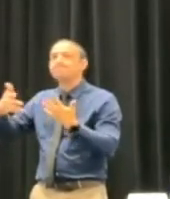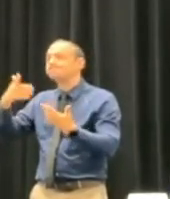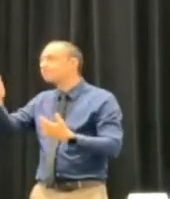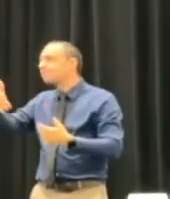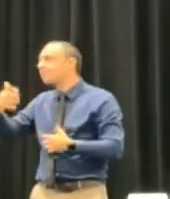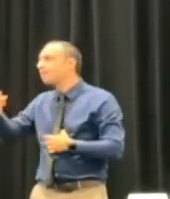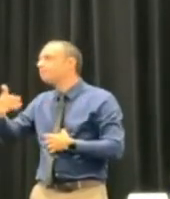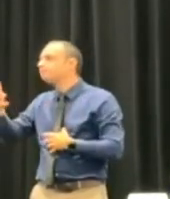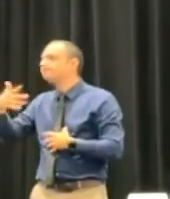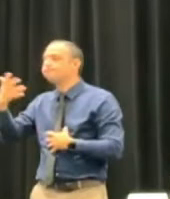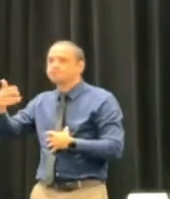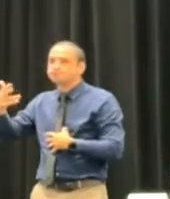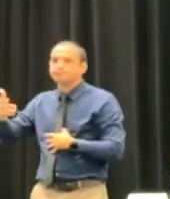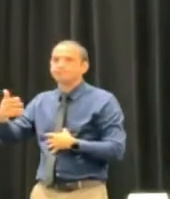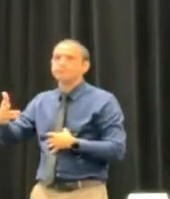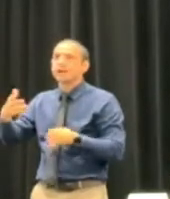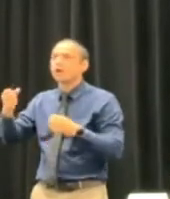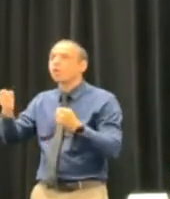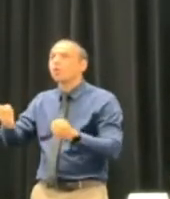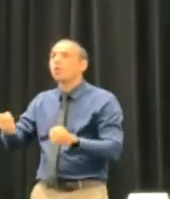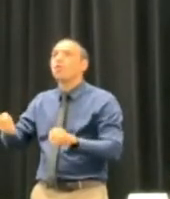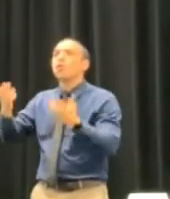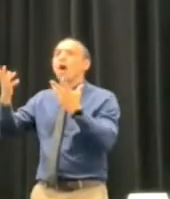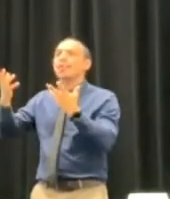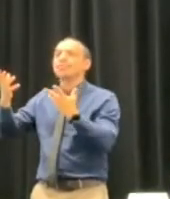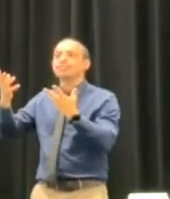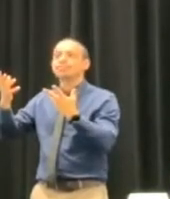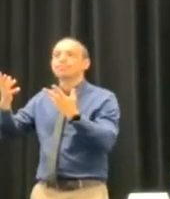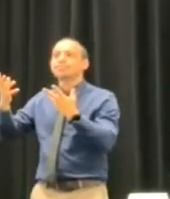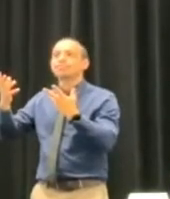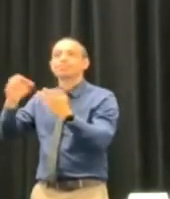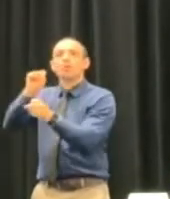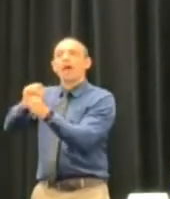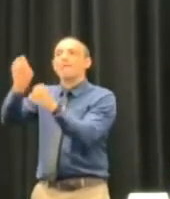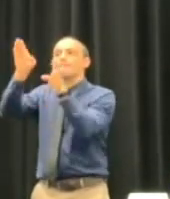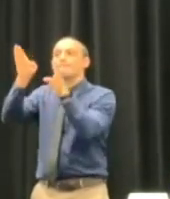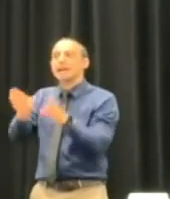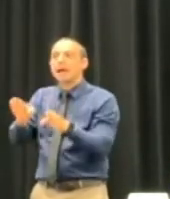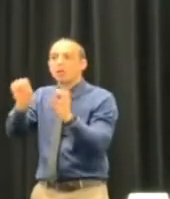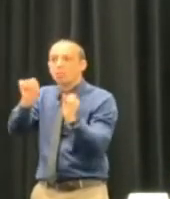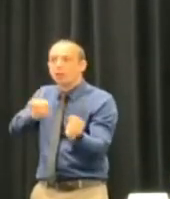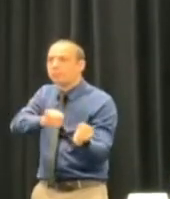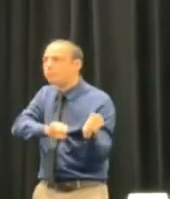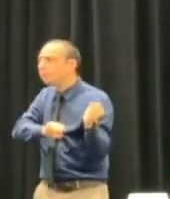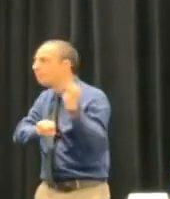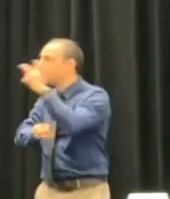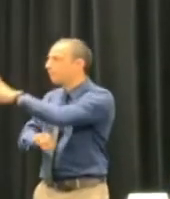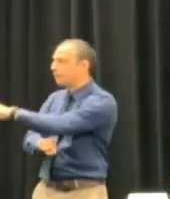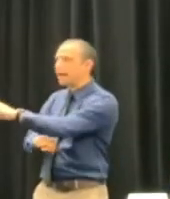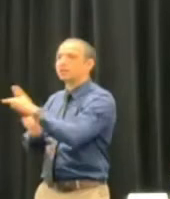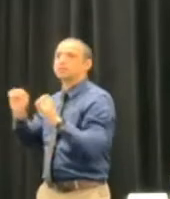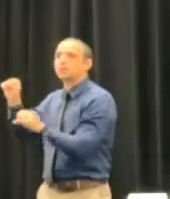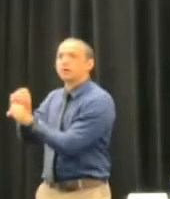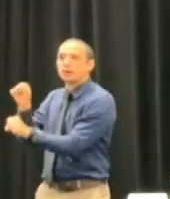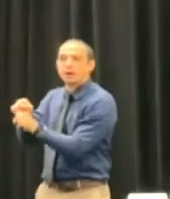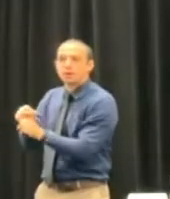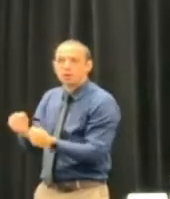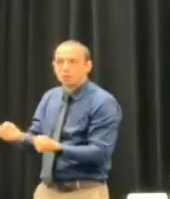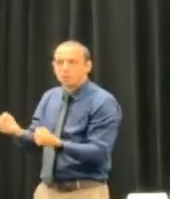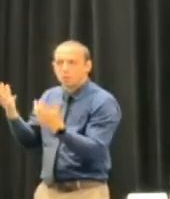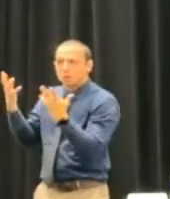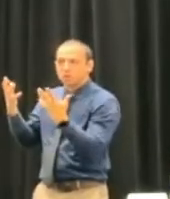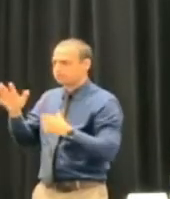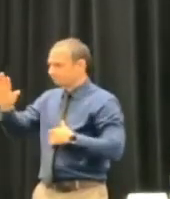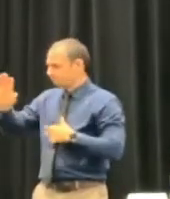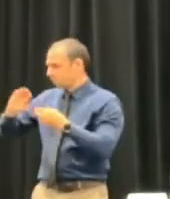y ustedes consideran que podría podrían regresar te puedo contestar con un número certero